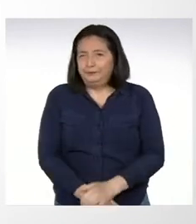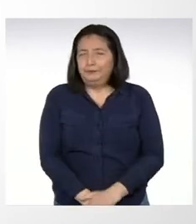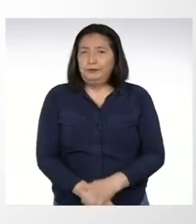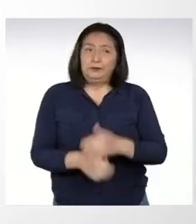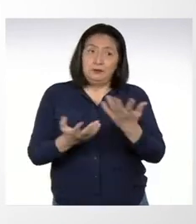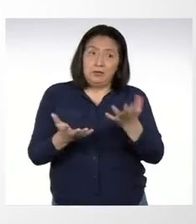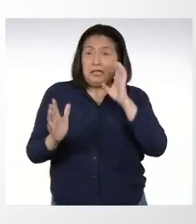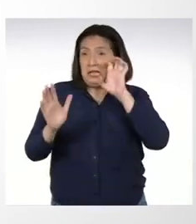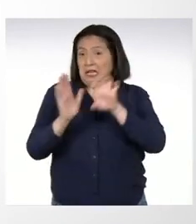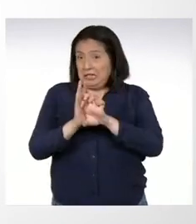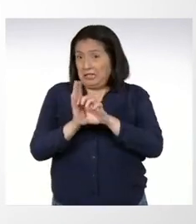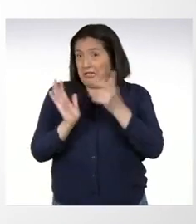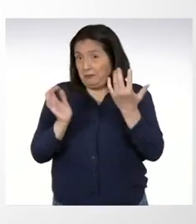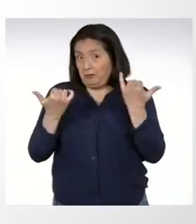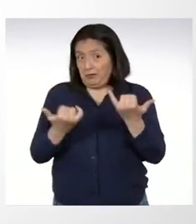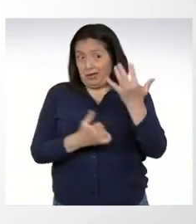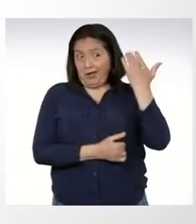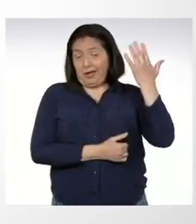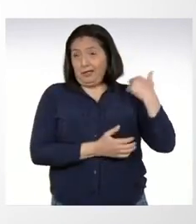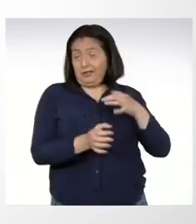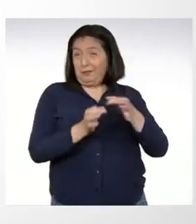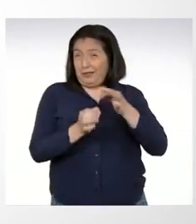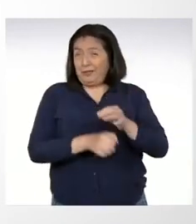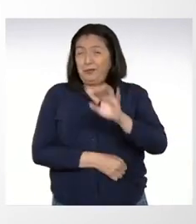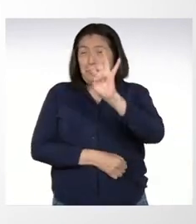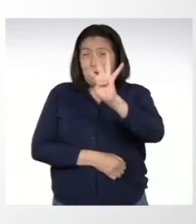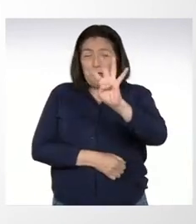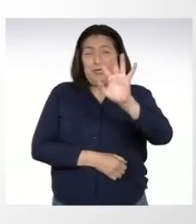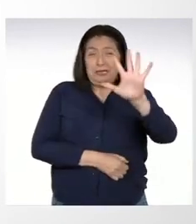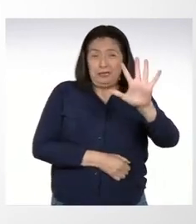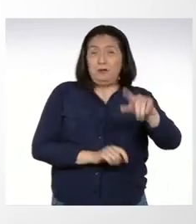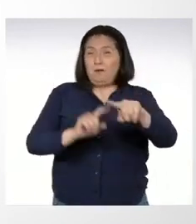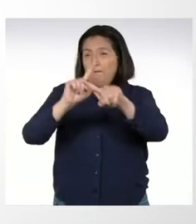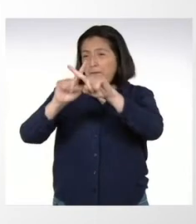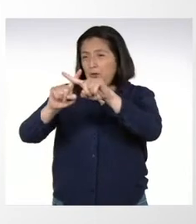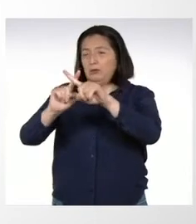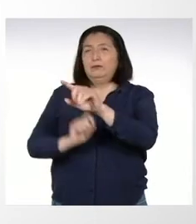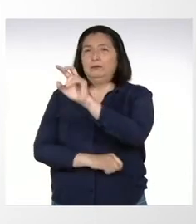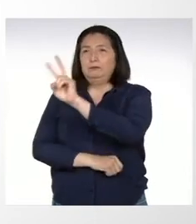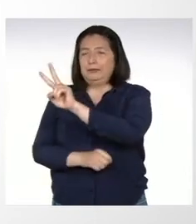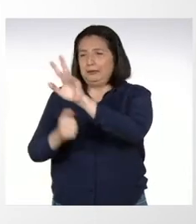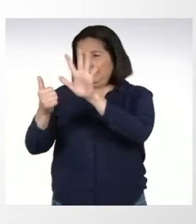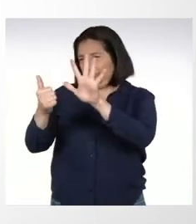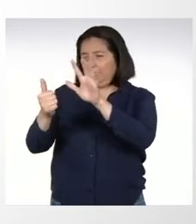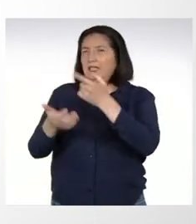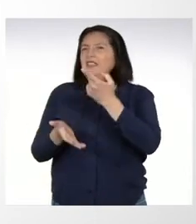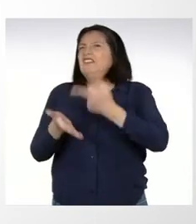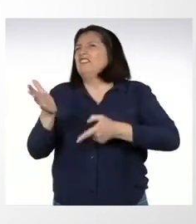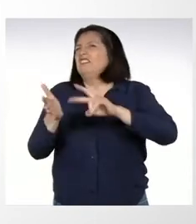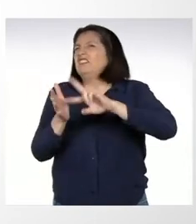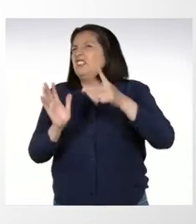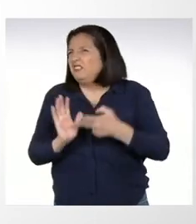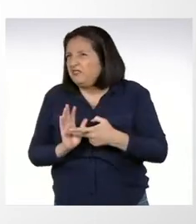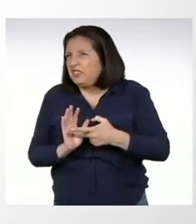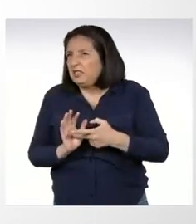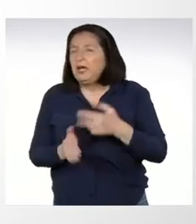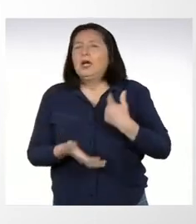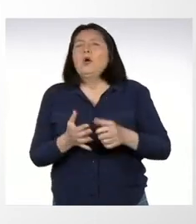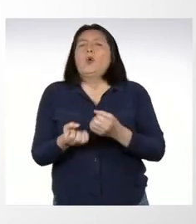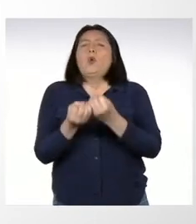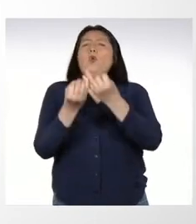En el ejemplo que vimos, 45 por 26 significa que se